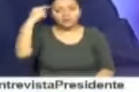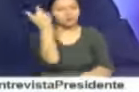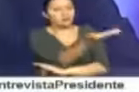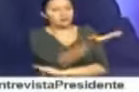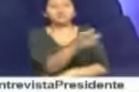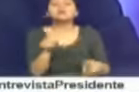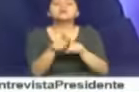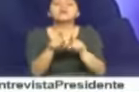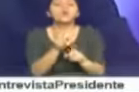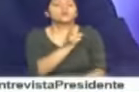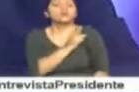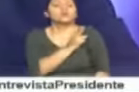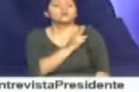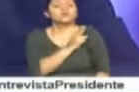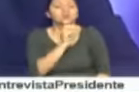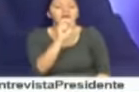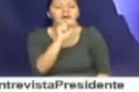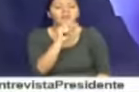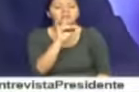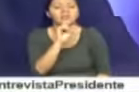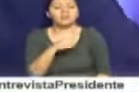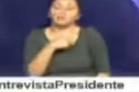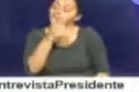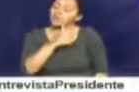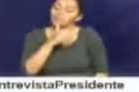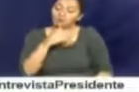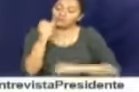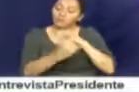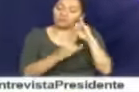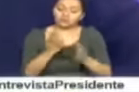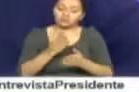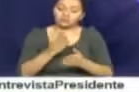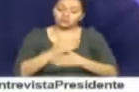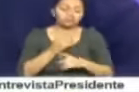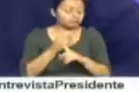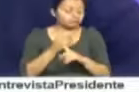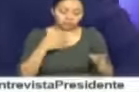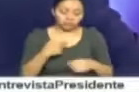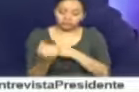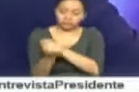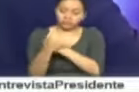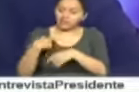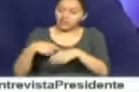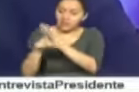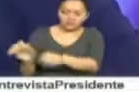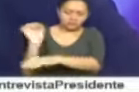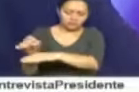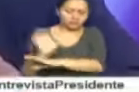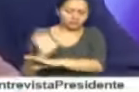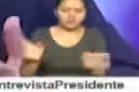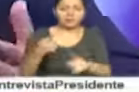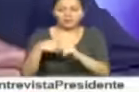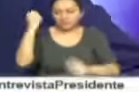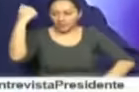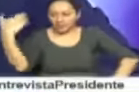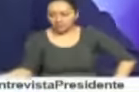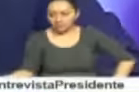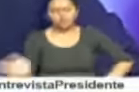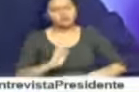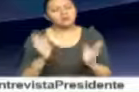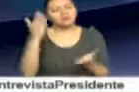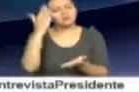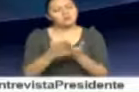¿no? Somos internacionales, somos privados, no tenemos que cumplir la ley ecuatoriana, pero usted me sigue dando 18 millones anuales. Esto hay que acabar por el bien de la patria, por un país más justo,